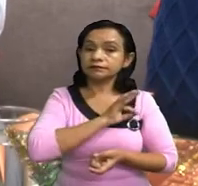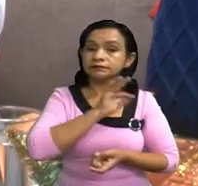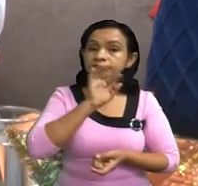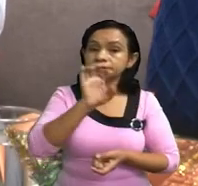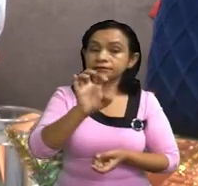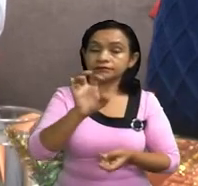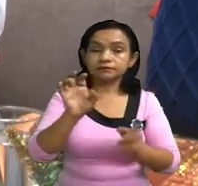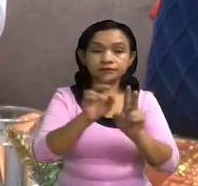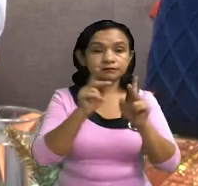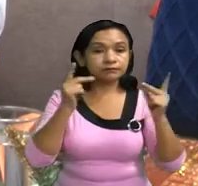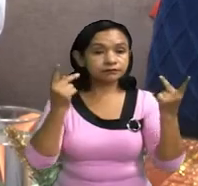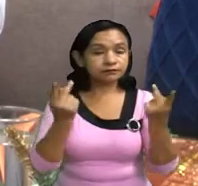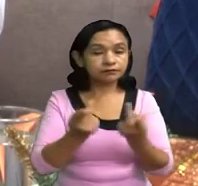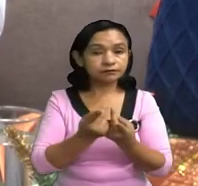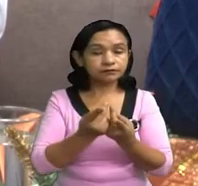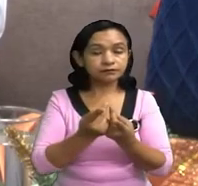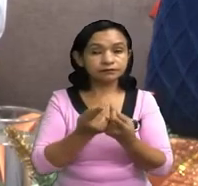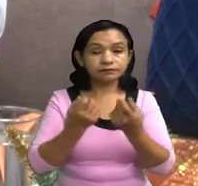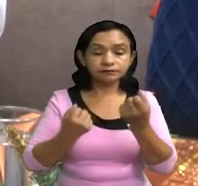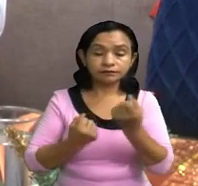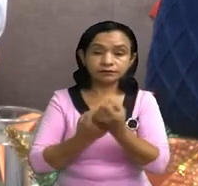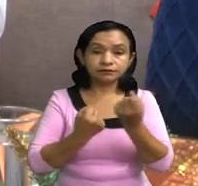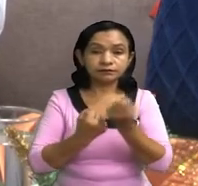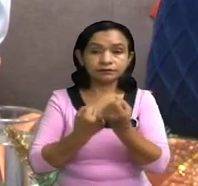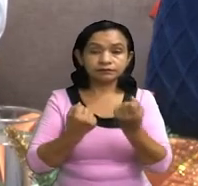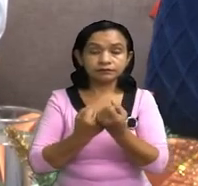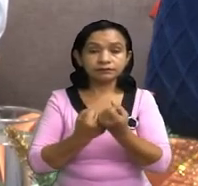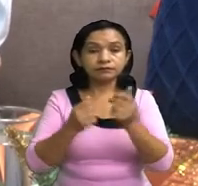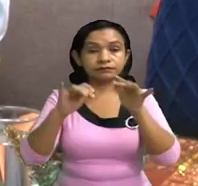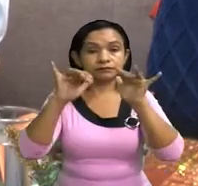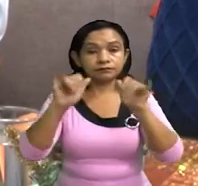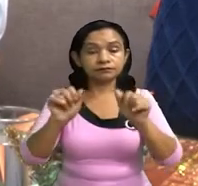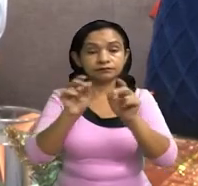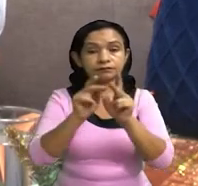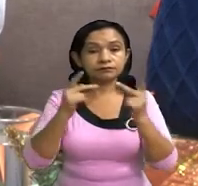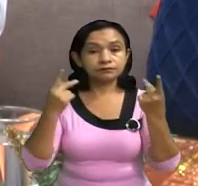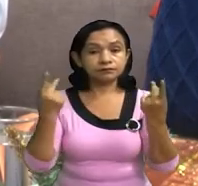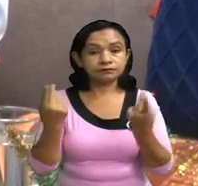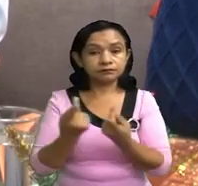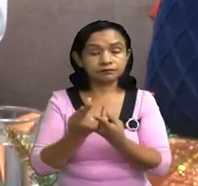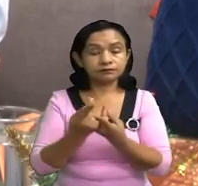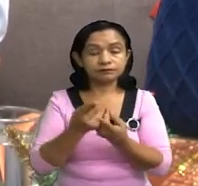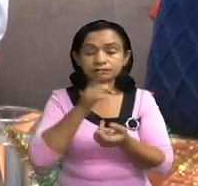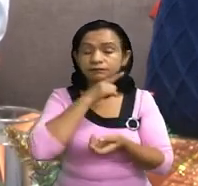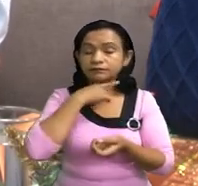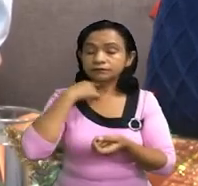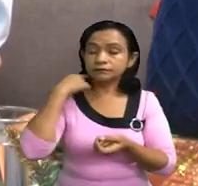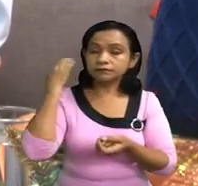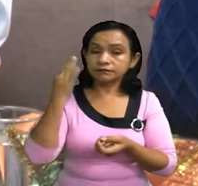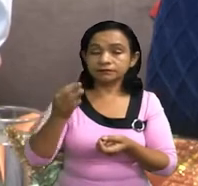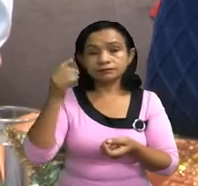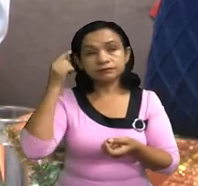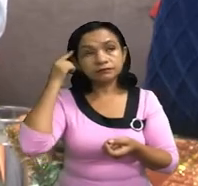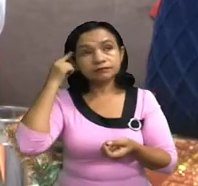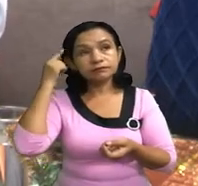pueblo ya creció en solidaridad. Y ya al pueblo consciente, pensante, no